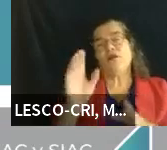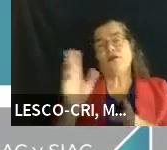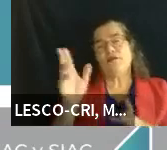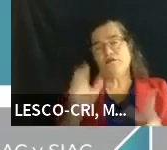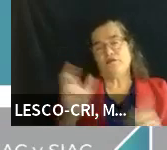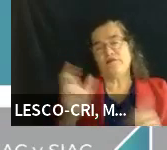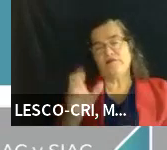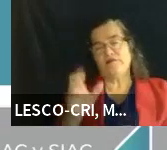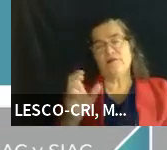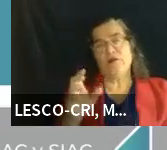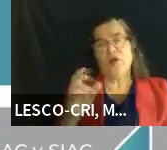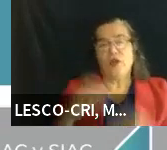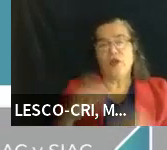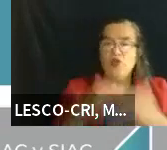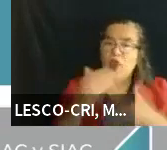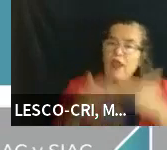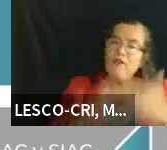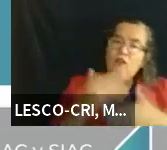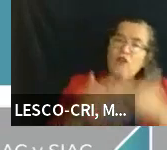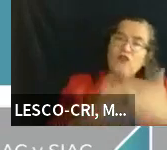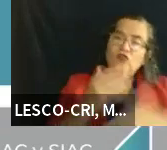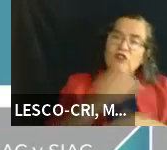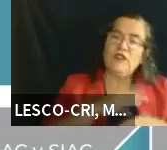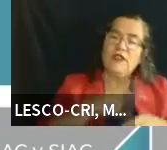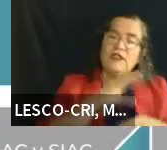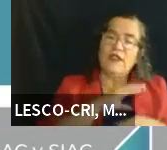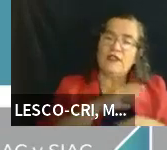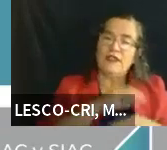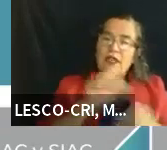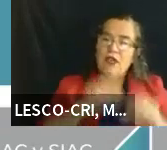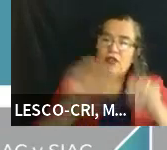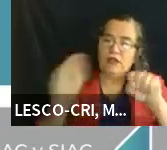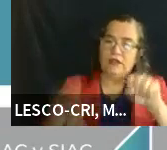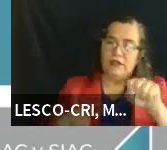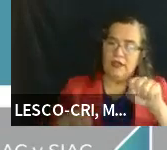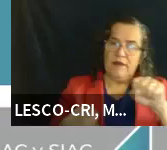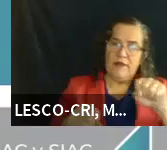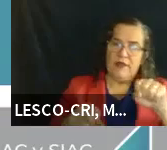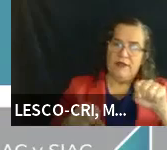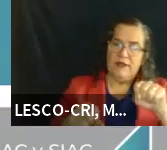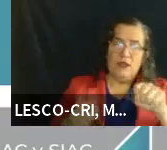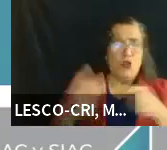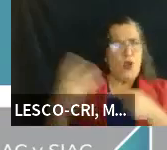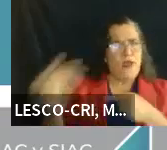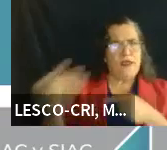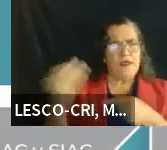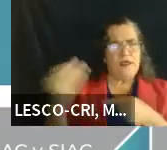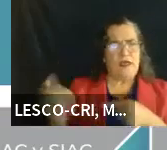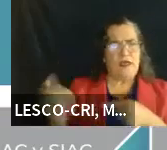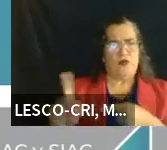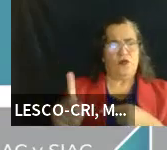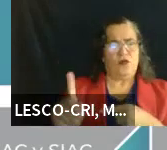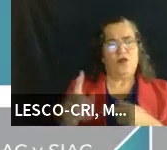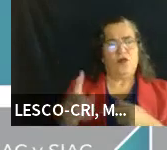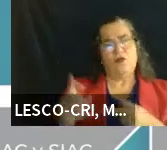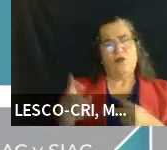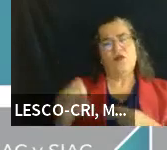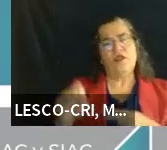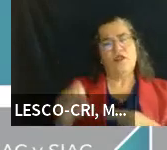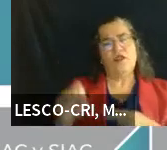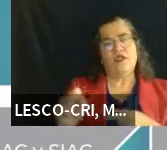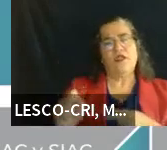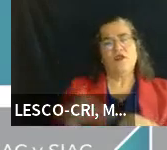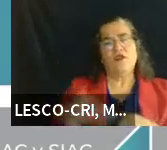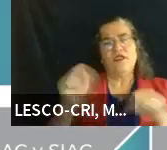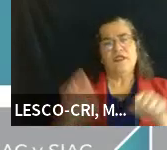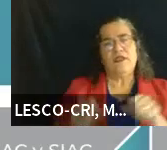las evoluciones que caracterizan a los sistemas externos. SEAC son sistemas externos de aseguramiento de la calidad, SIAC son sistemas